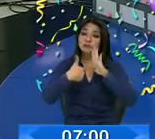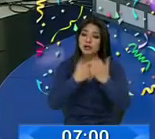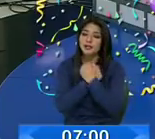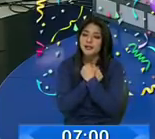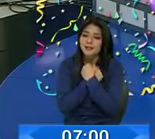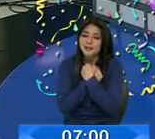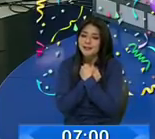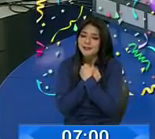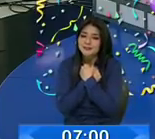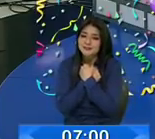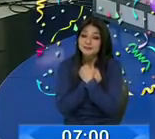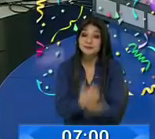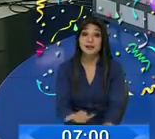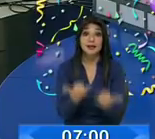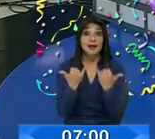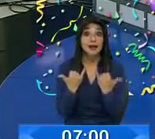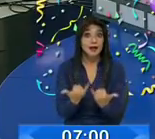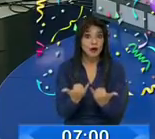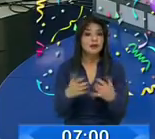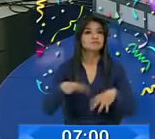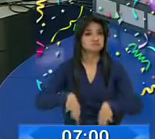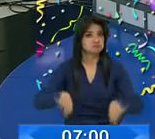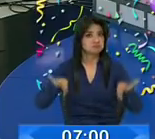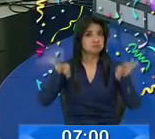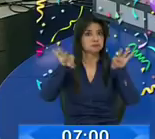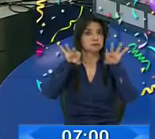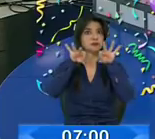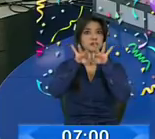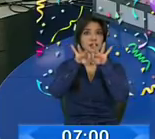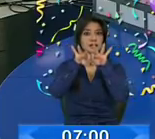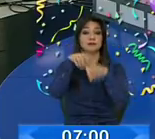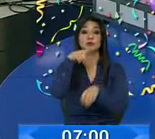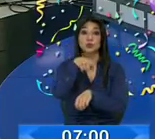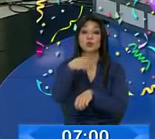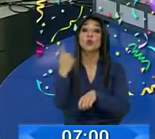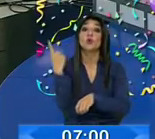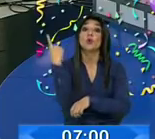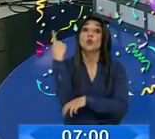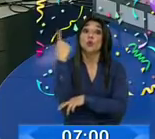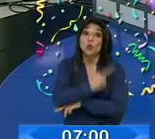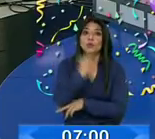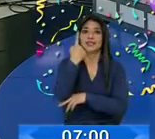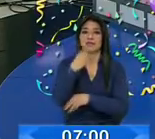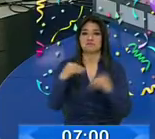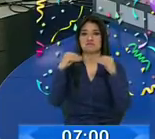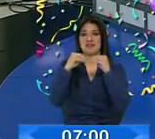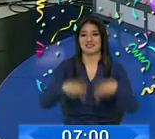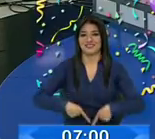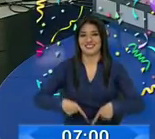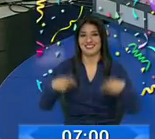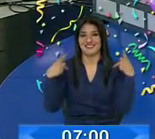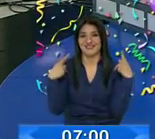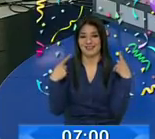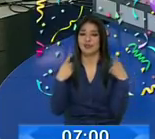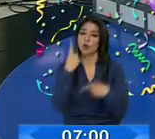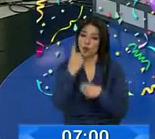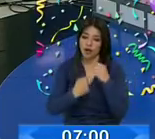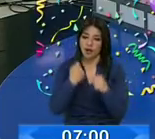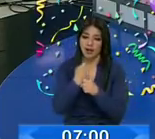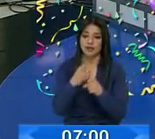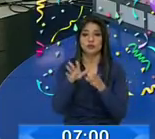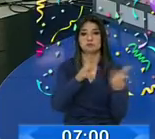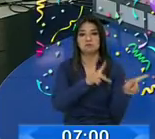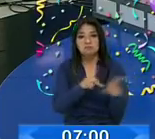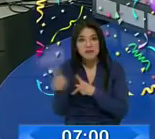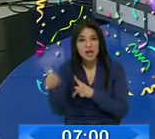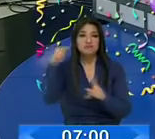nos tenemos. Bueno, hoy día son horas importantes, se da la vuelta al sol nuevamente un año más y hay nuevos retos que seguramente serán en tus planes. Y como